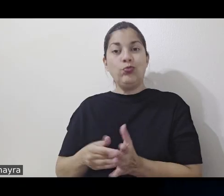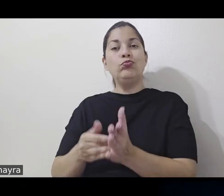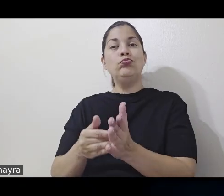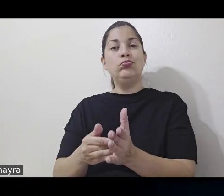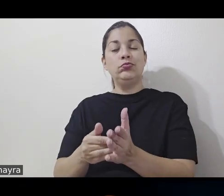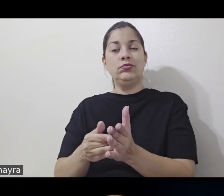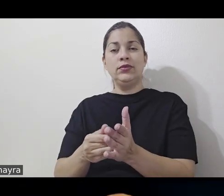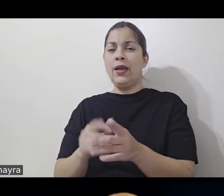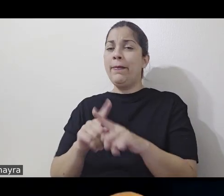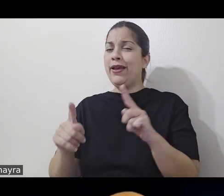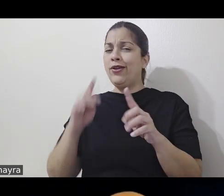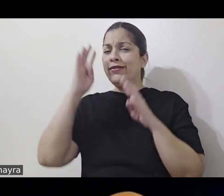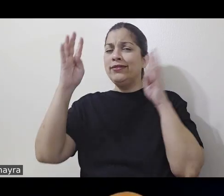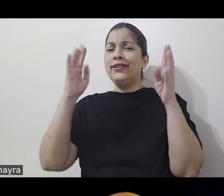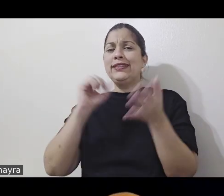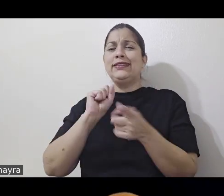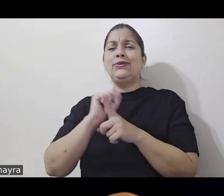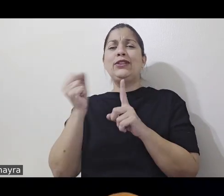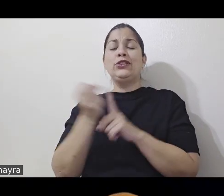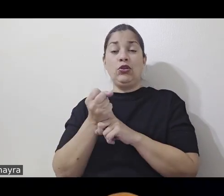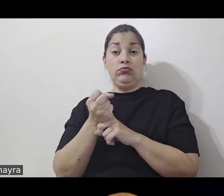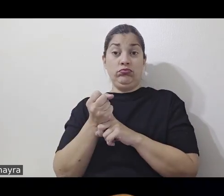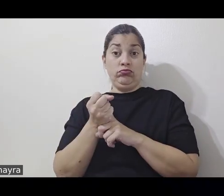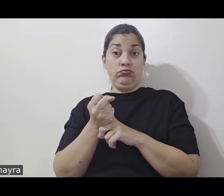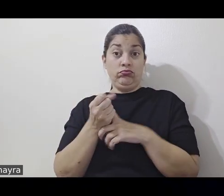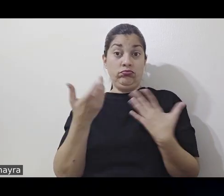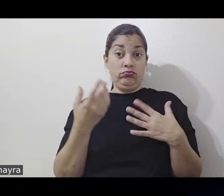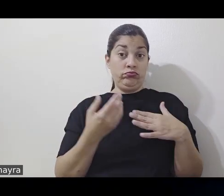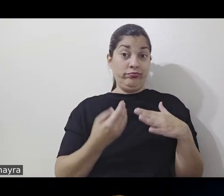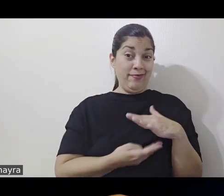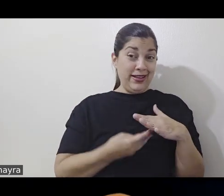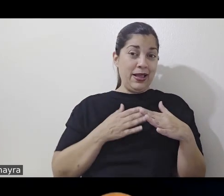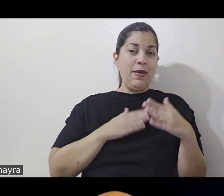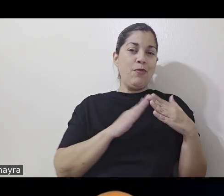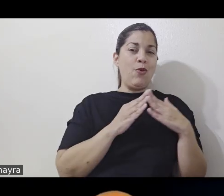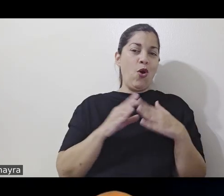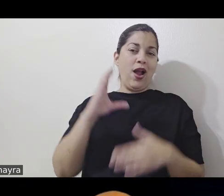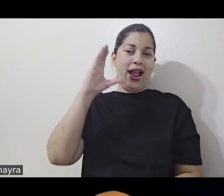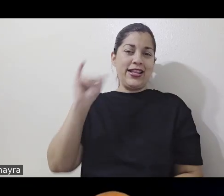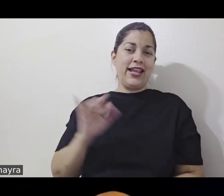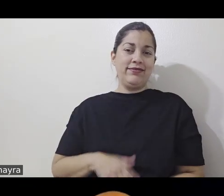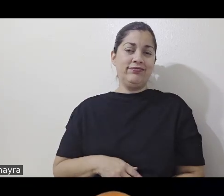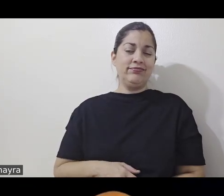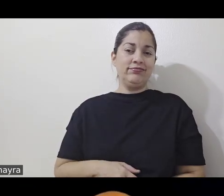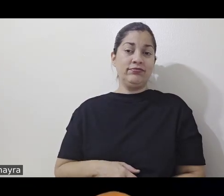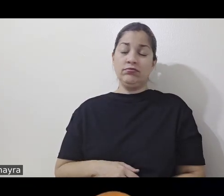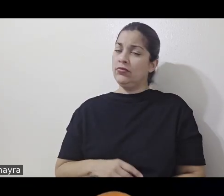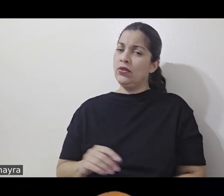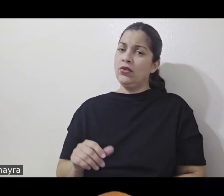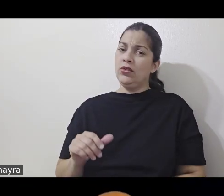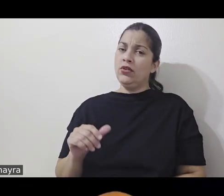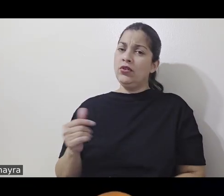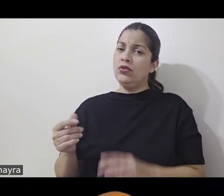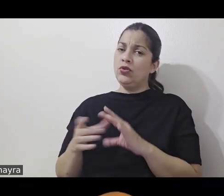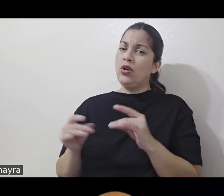una situación que se desarrollaba en mi pueblo de Calley. El otro de los cuentos básicamente es uno que tiene que ver con